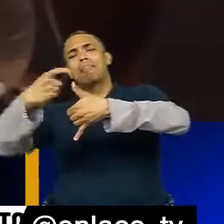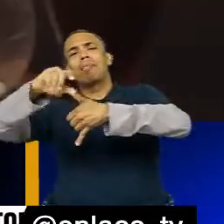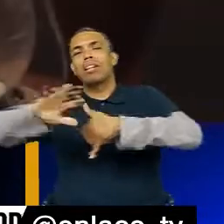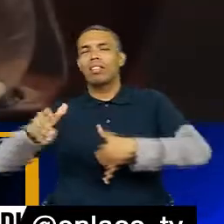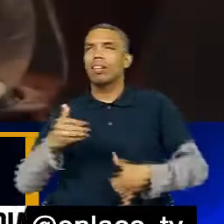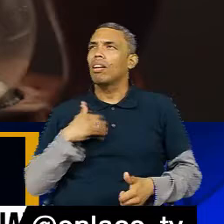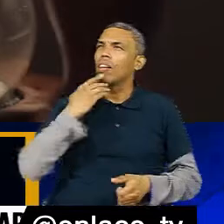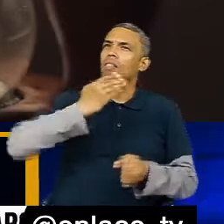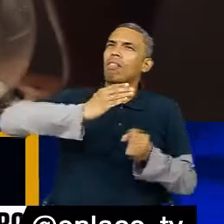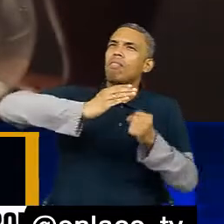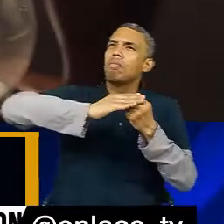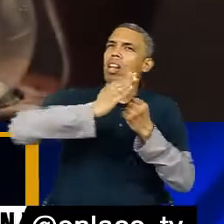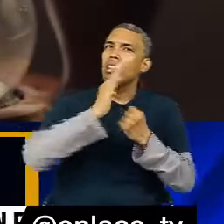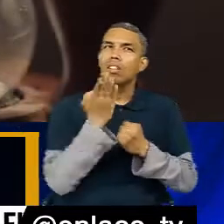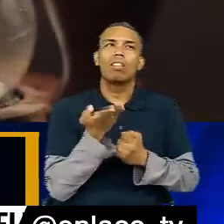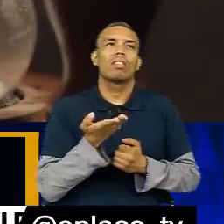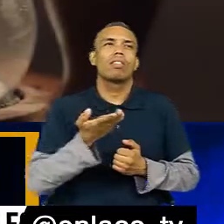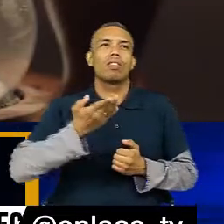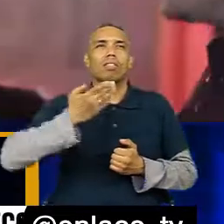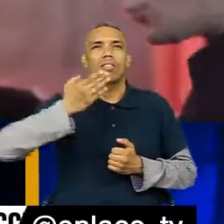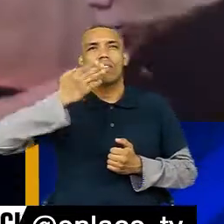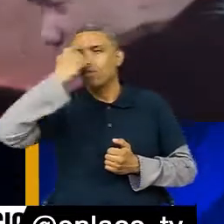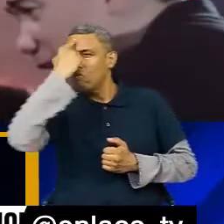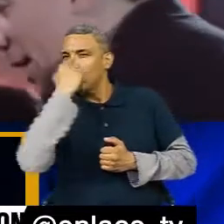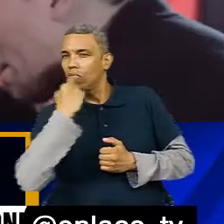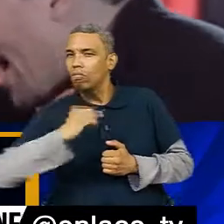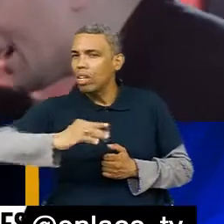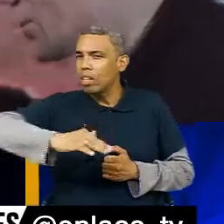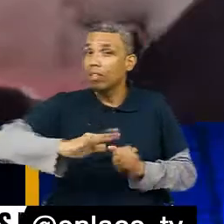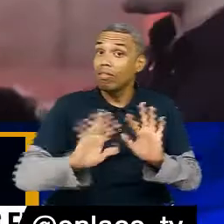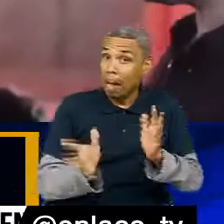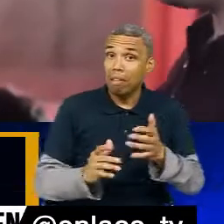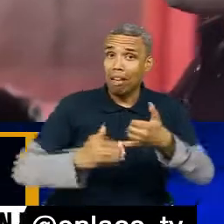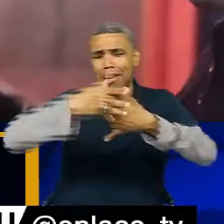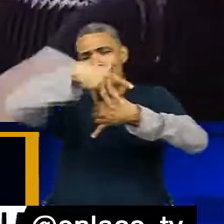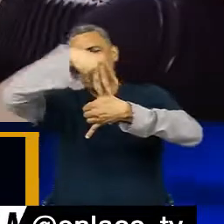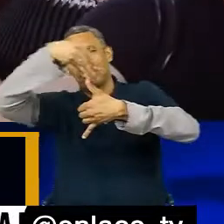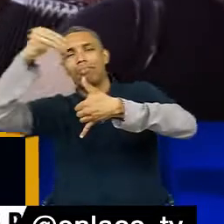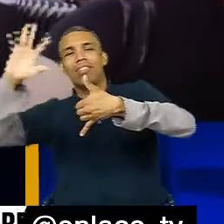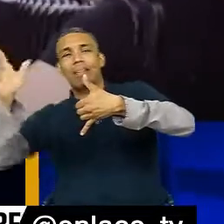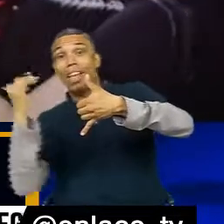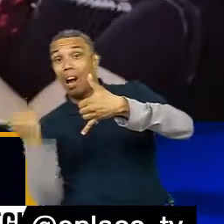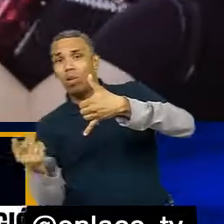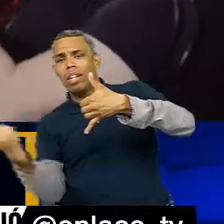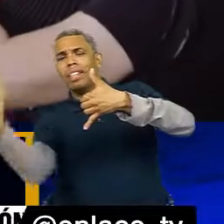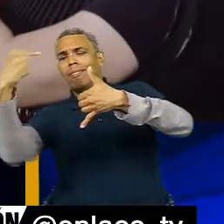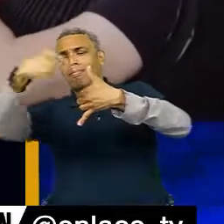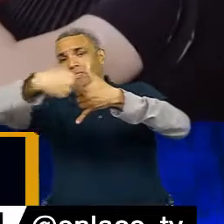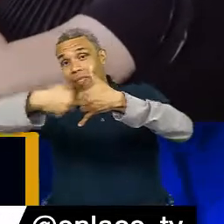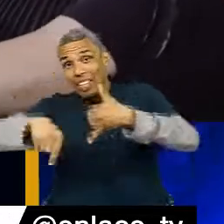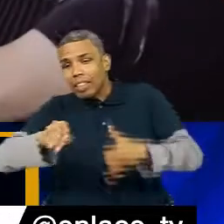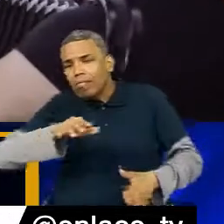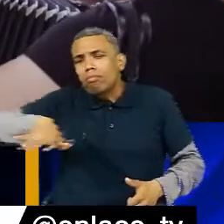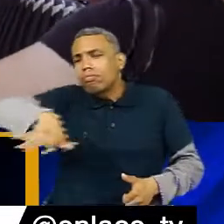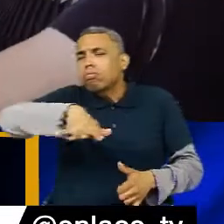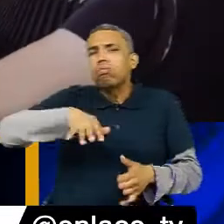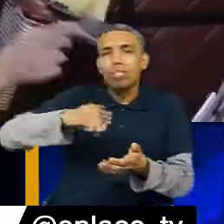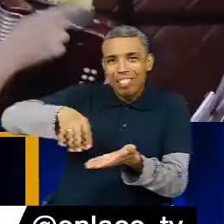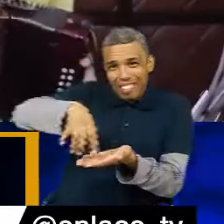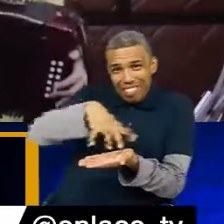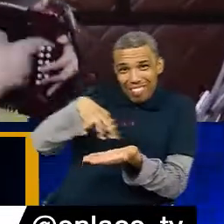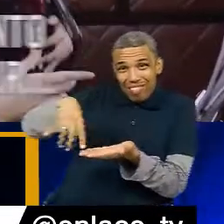que es el interior del país y quisimos arrancarlo por los santanderes. Sabemos que el vallenato aquí es como de local, así como lo es en Valledupar, así como lo es en la costa, lo